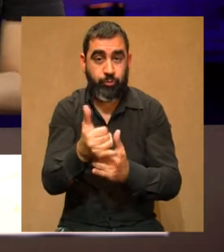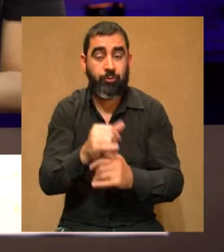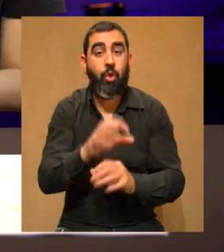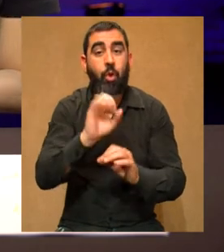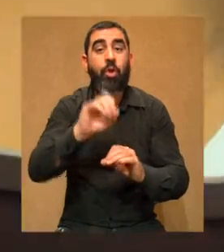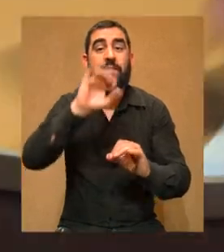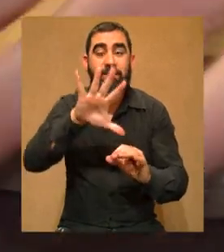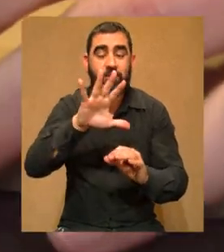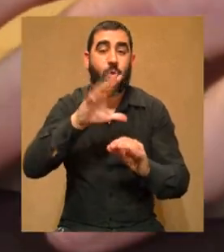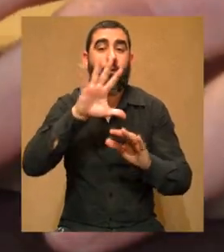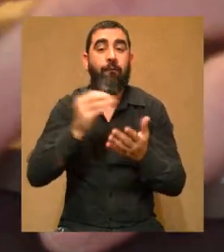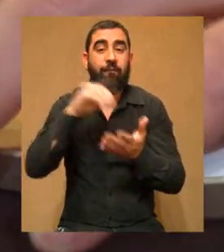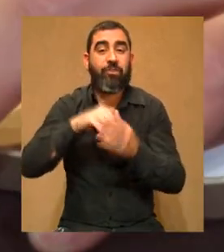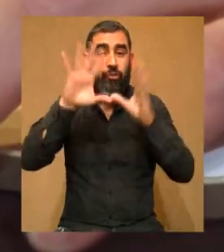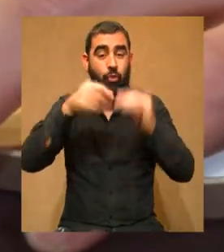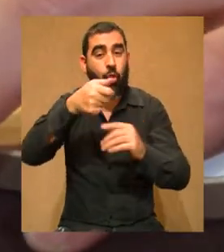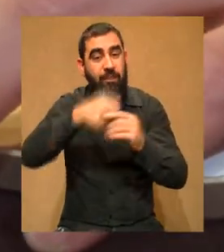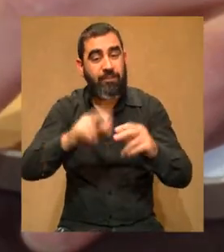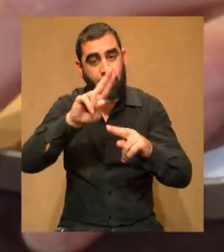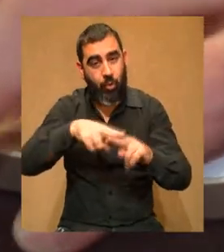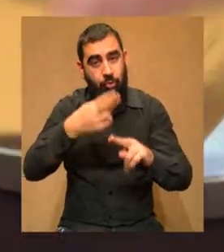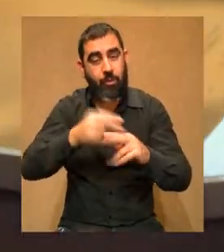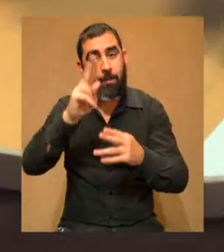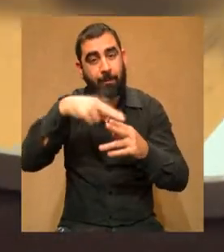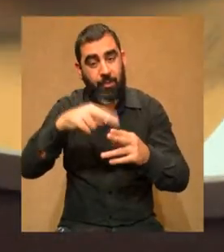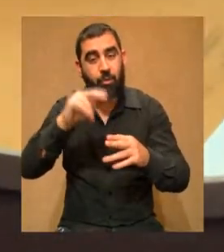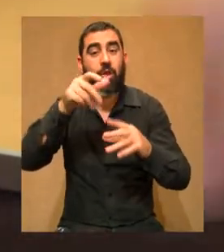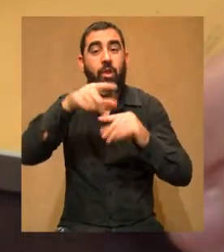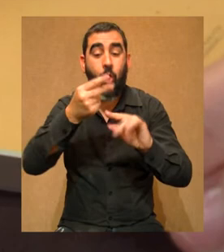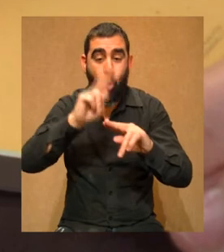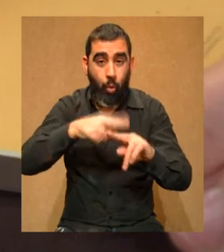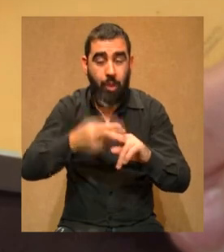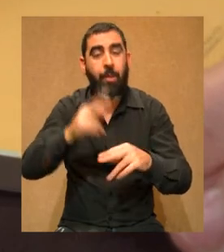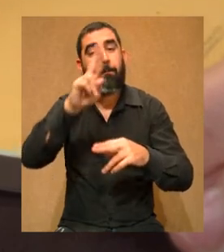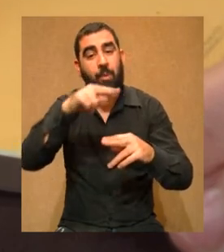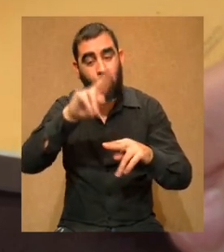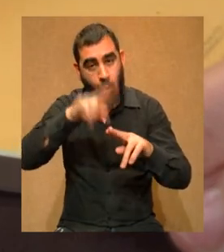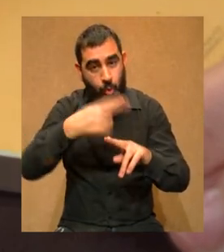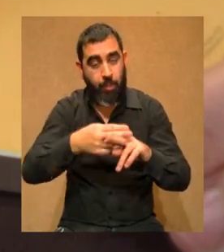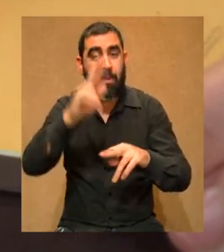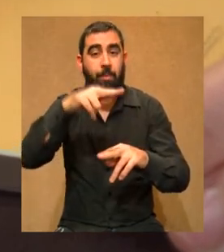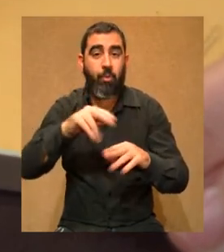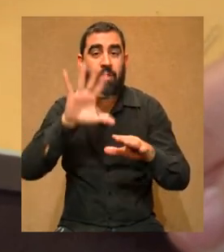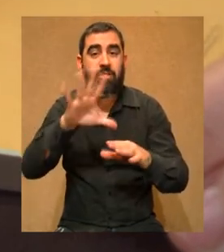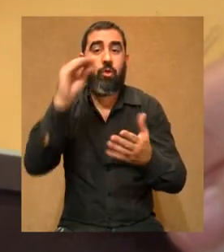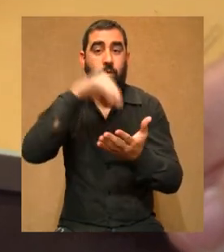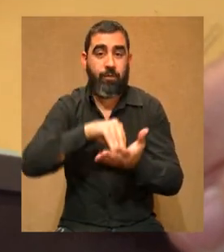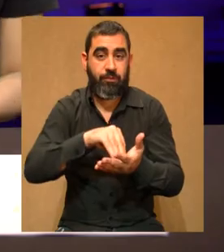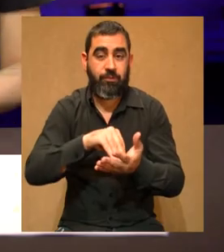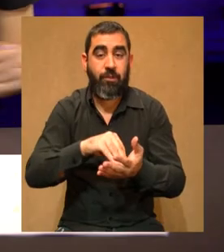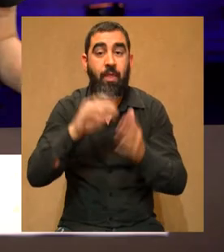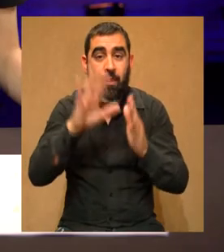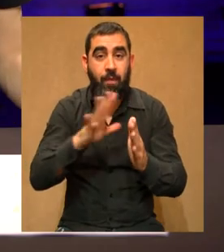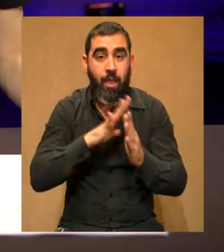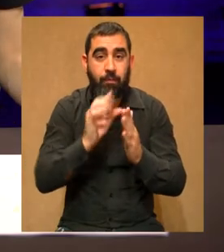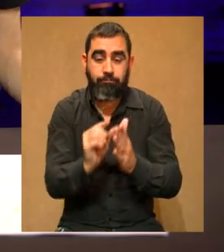veces la cinta mercado está marcado volvemos otra vez cinta otra vez mercado otra vez marcador o